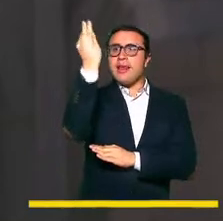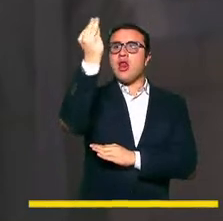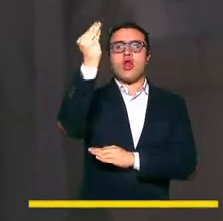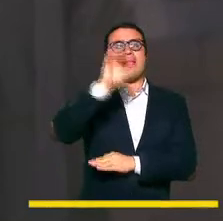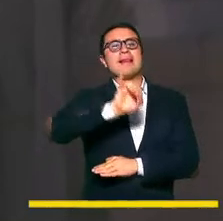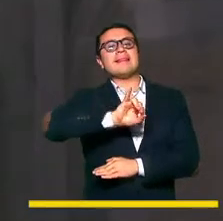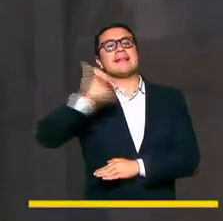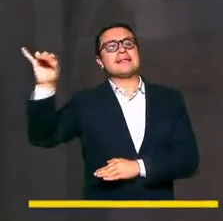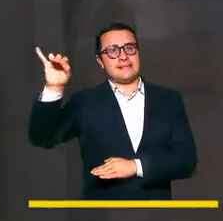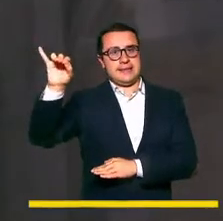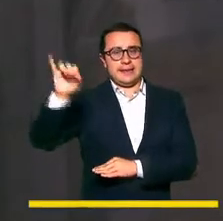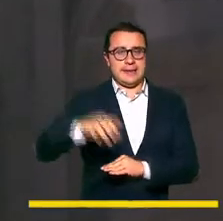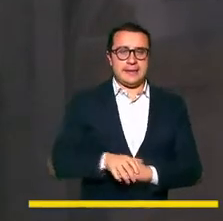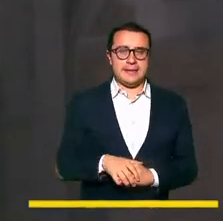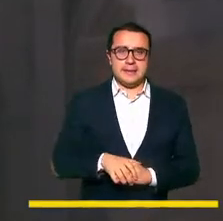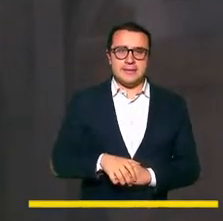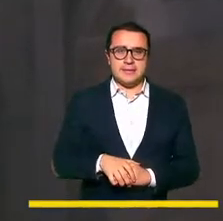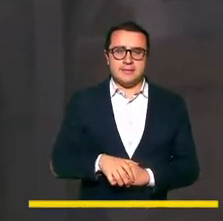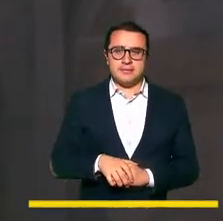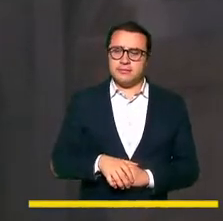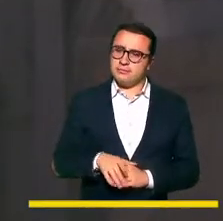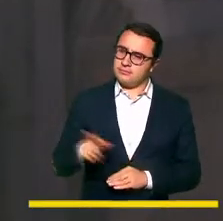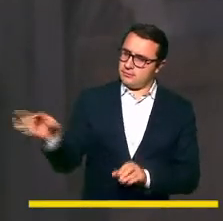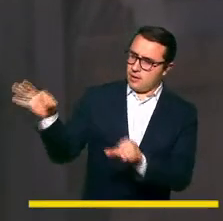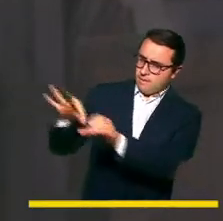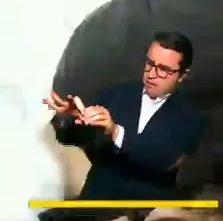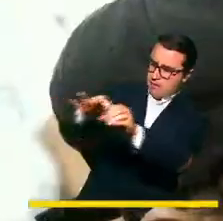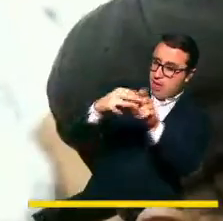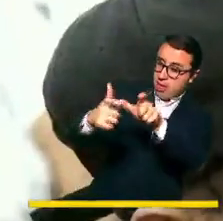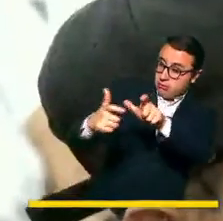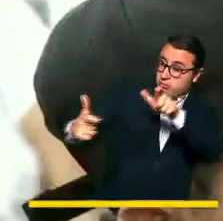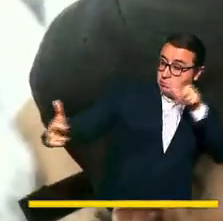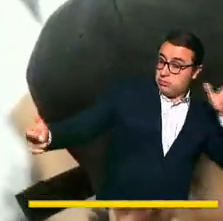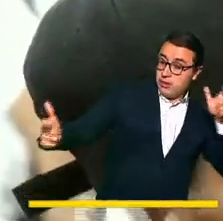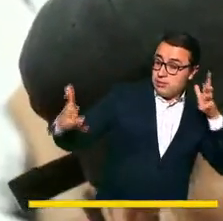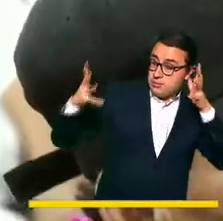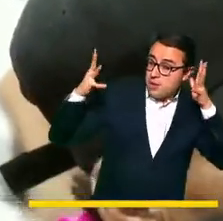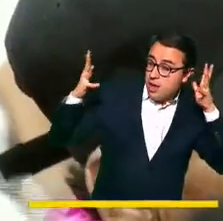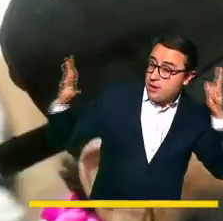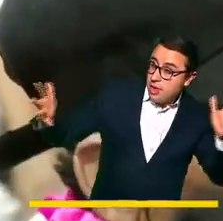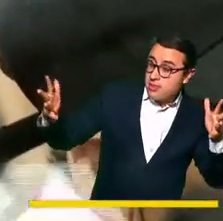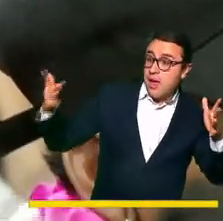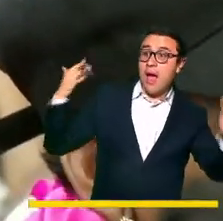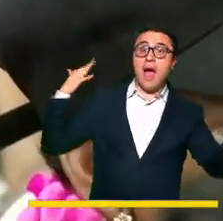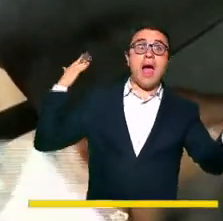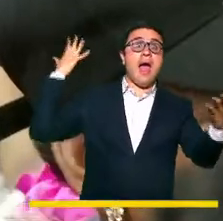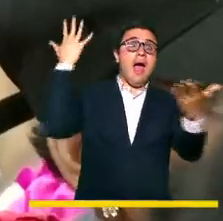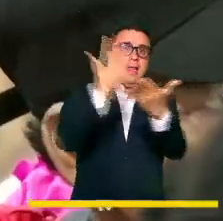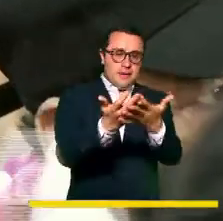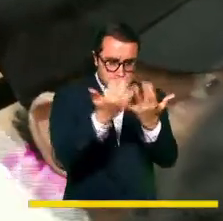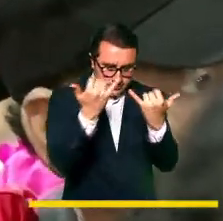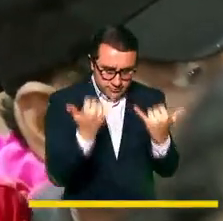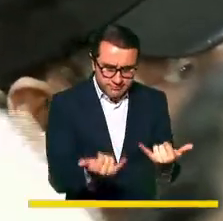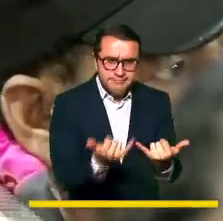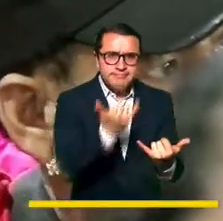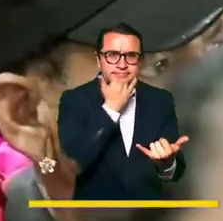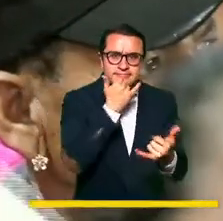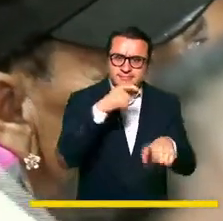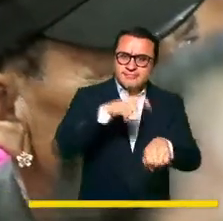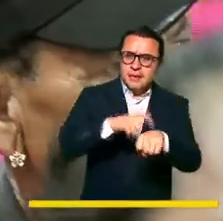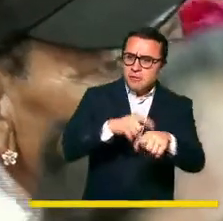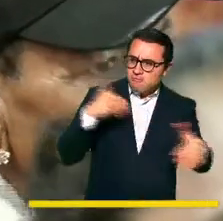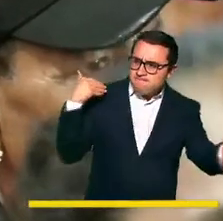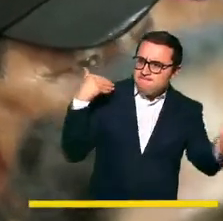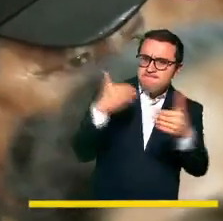¿Eso qué nos representa entonces? Lo que ha venido desde ese triunfo electoral hasta la fecha es cómo